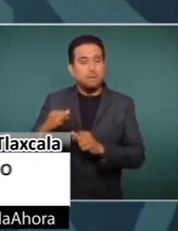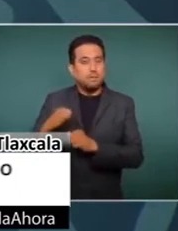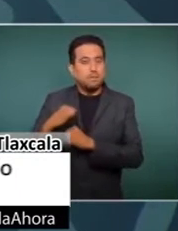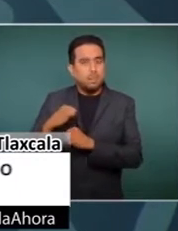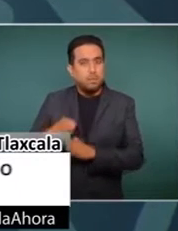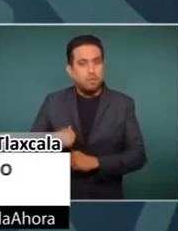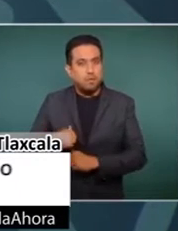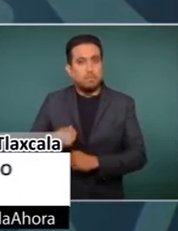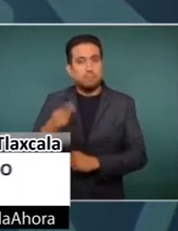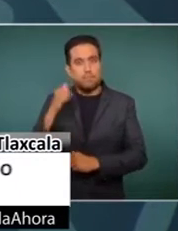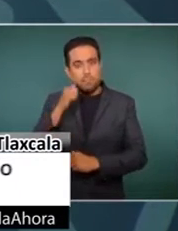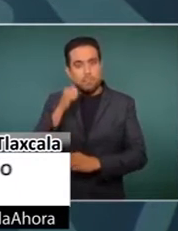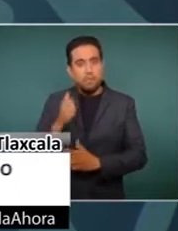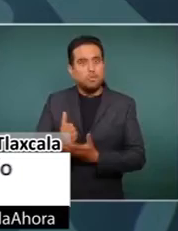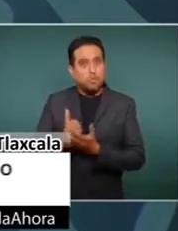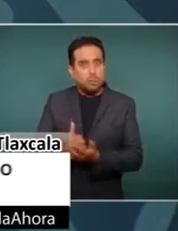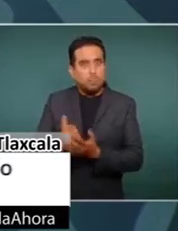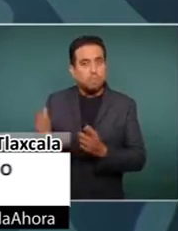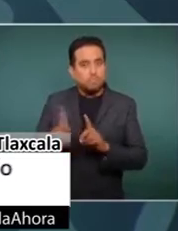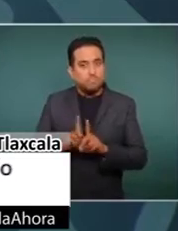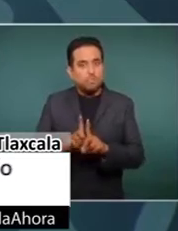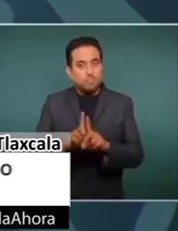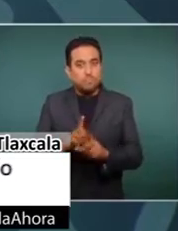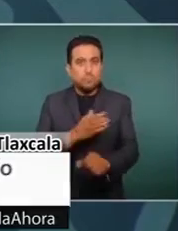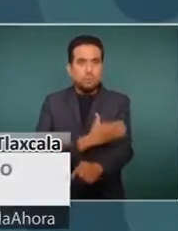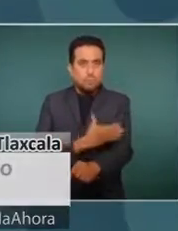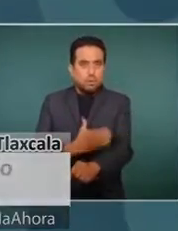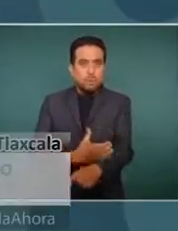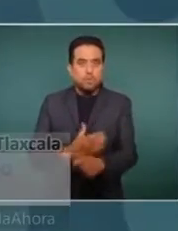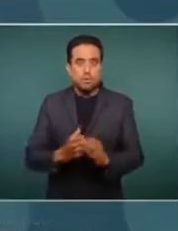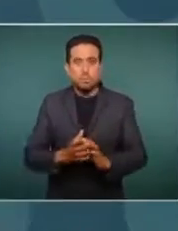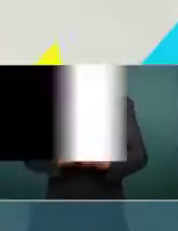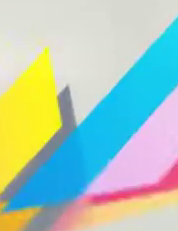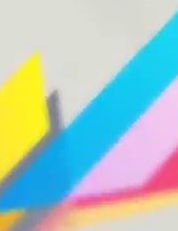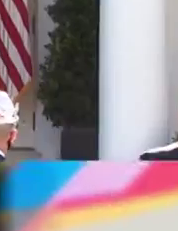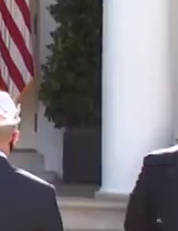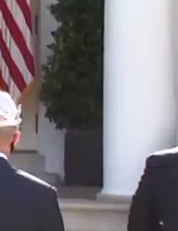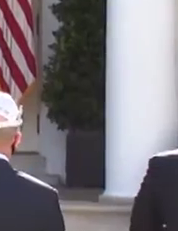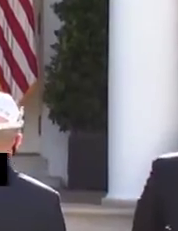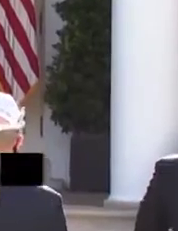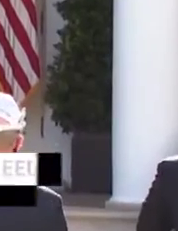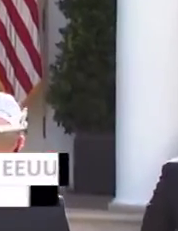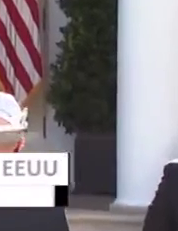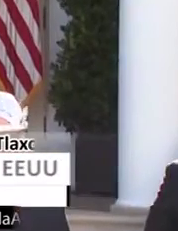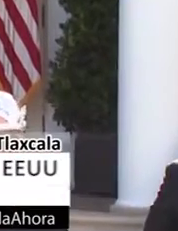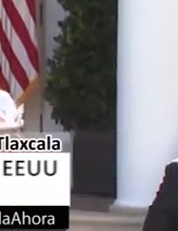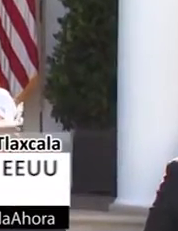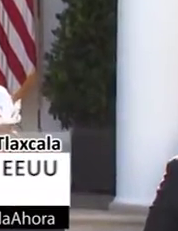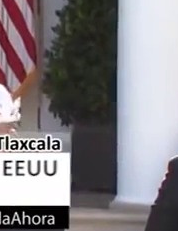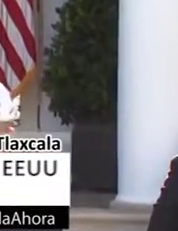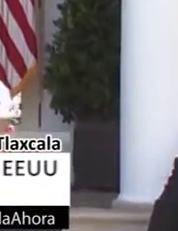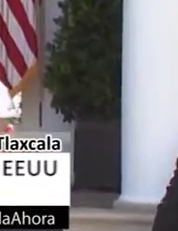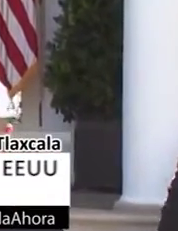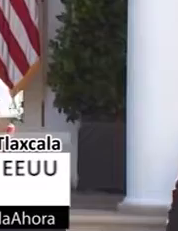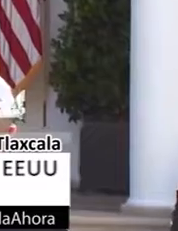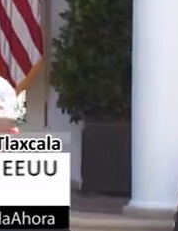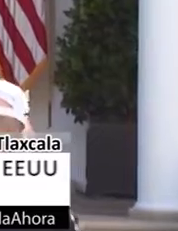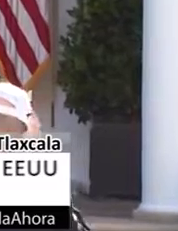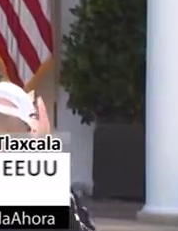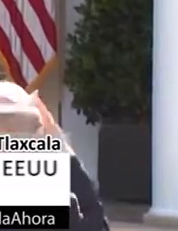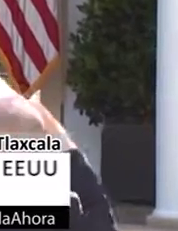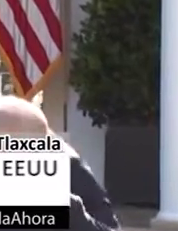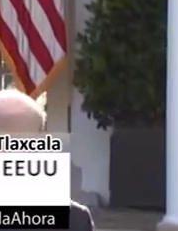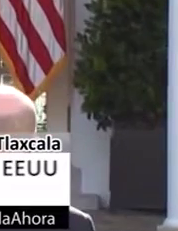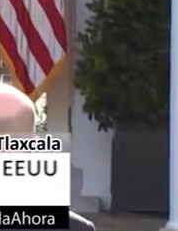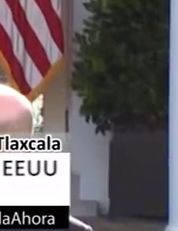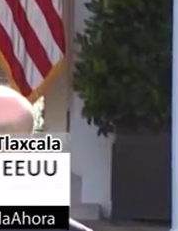Guanajuato ya trabajan en conjunto en una estrategia de seguridad para todo el estado. El presidente estadounidense Donald Trump anunció el